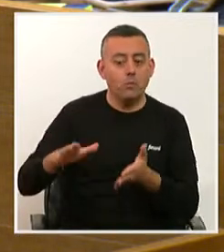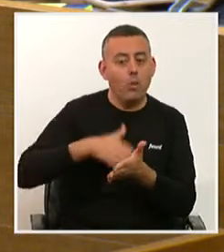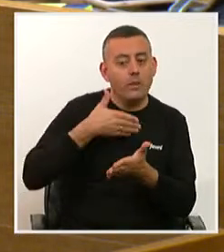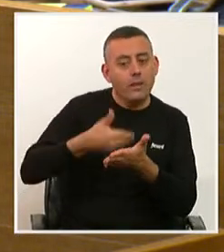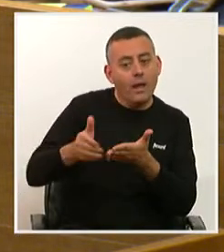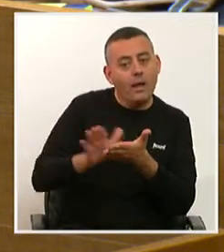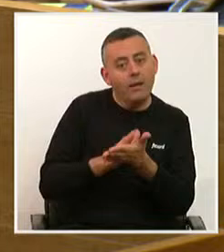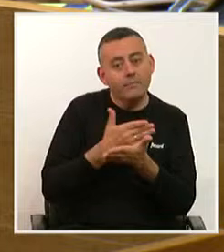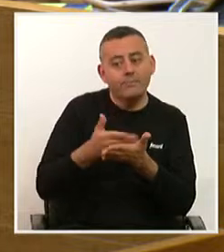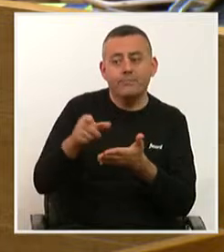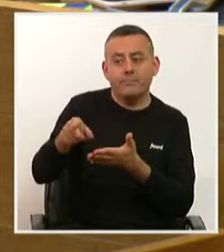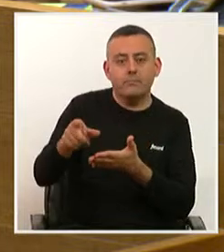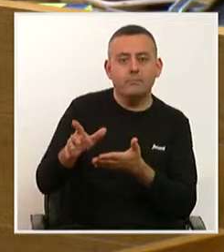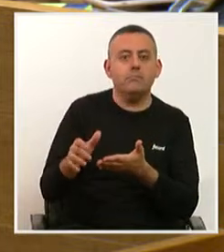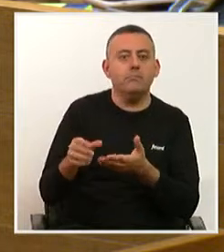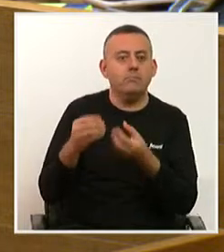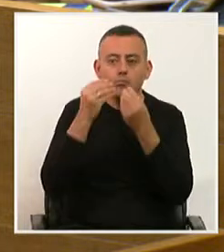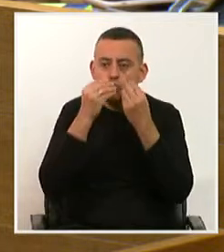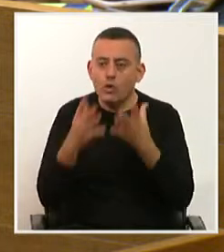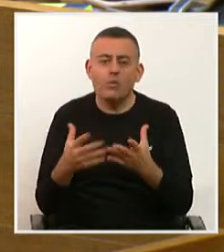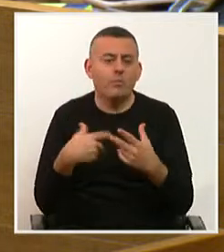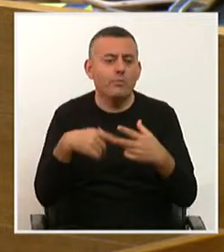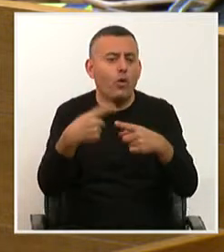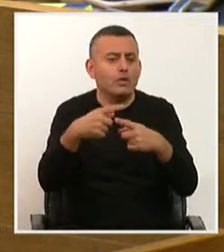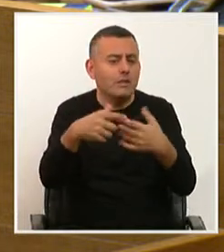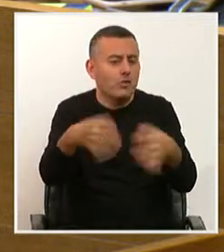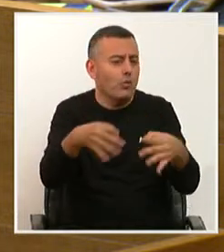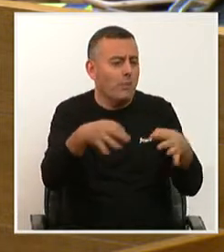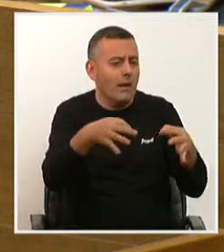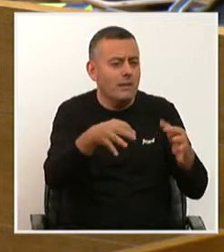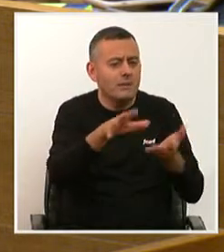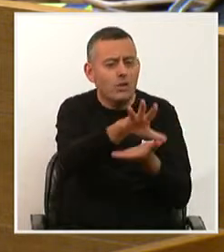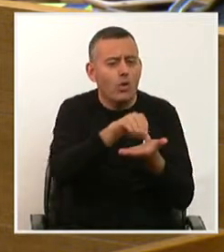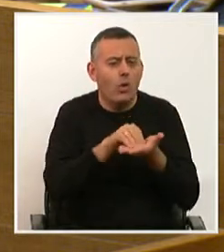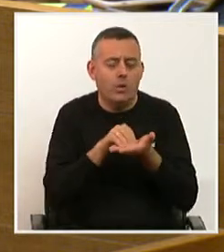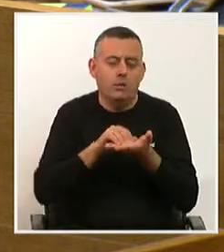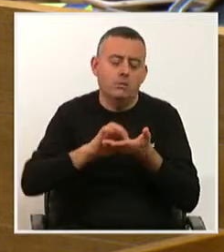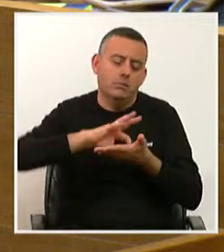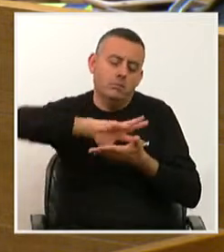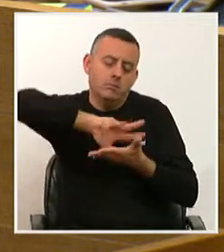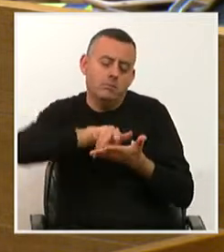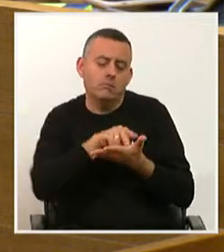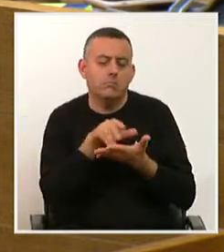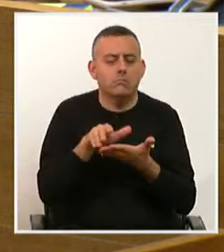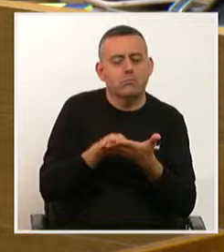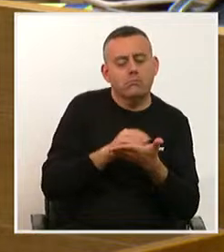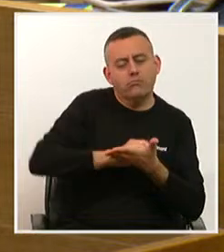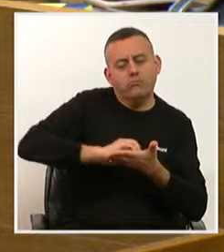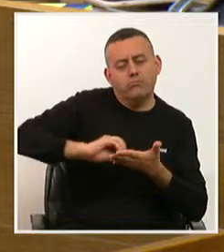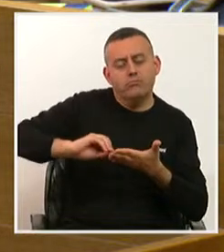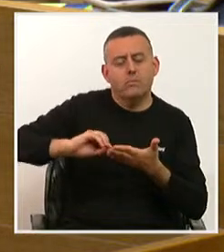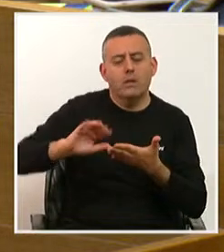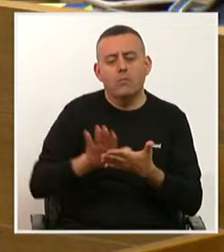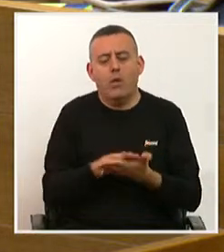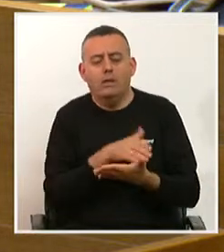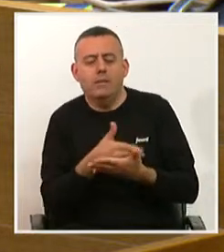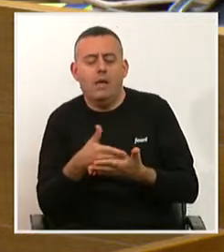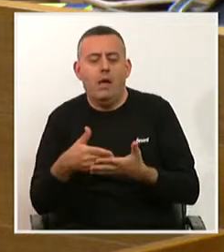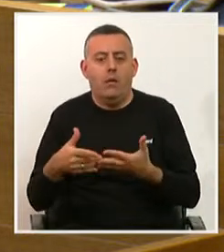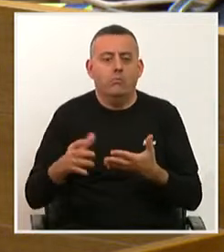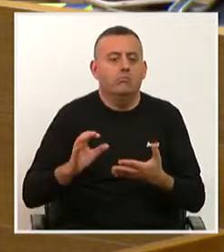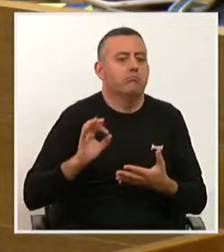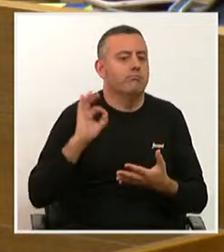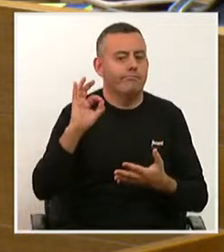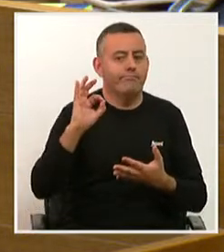extraordinar cu ordinar de la vida y queci a obr literar graci